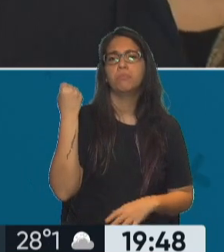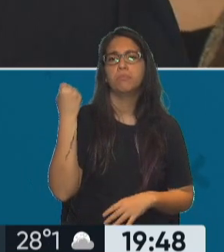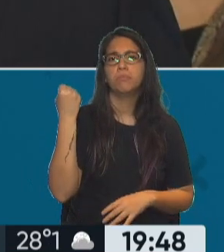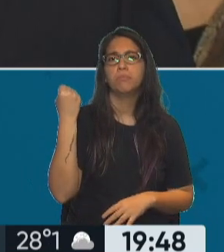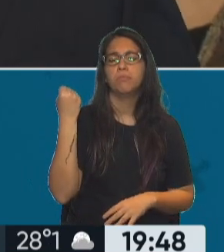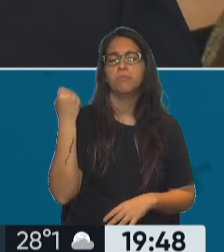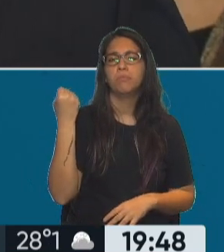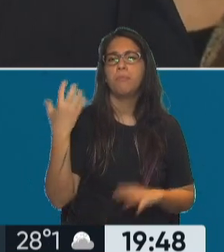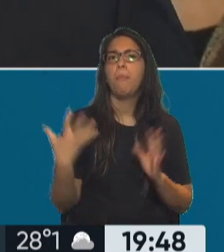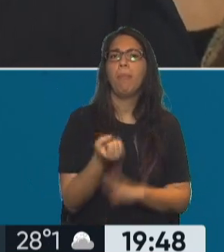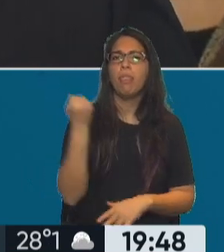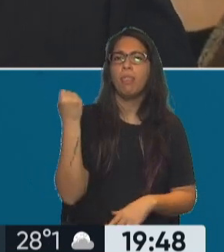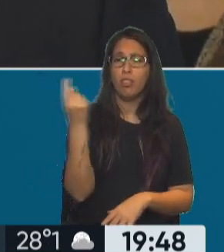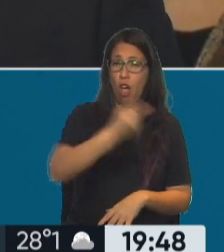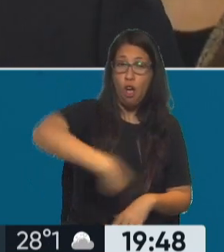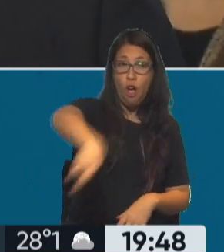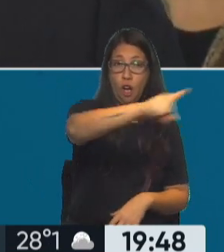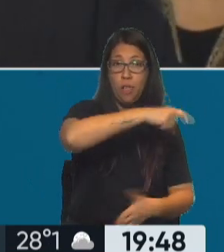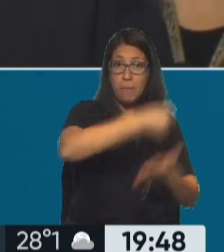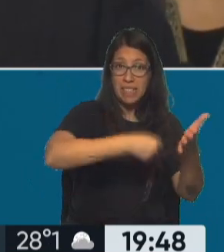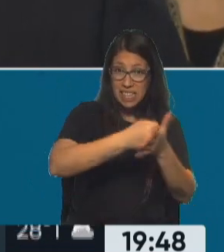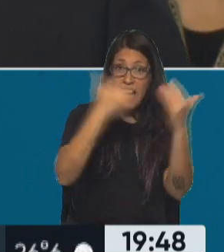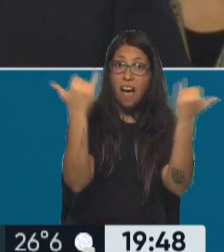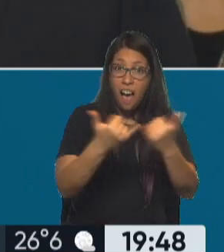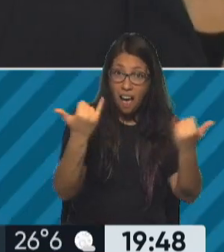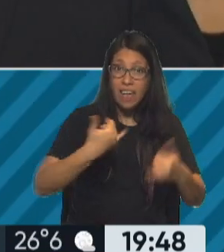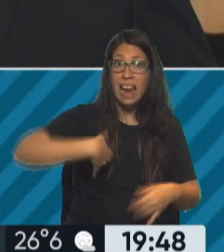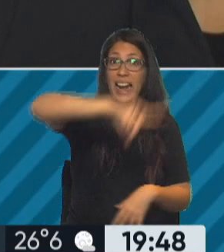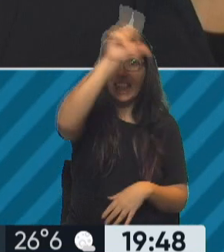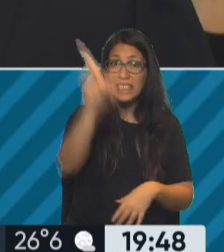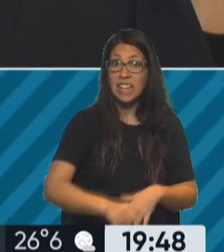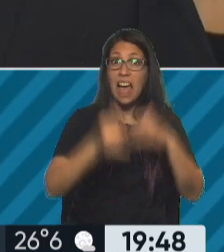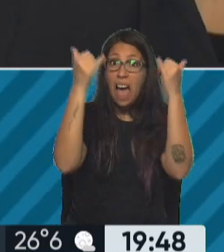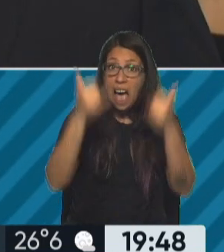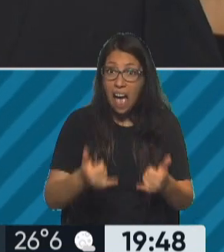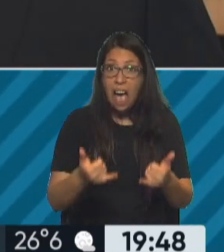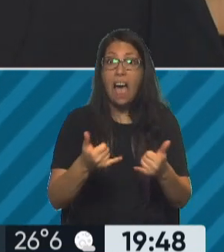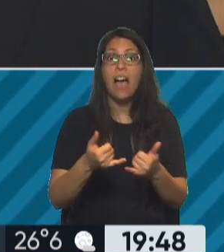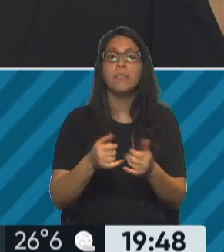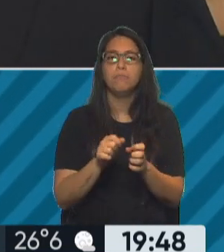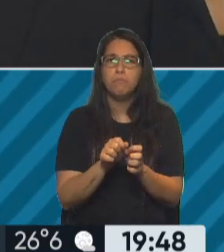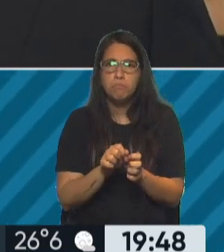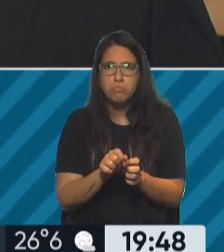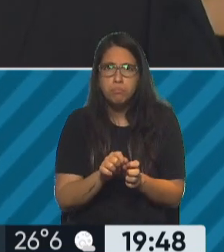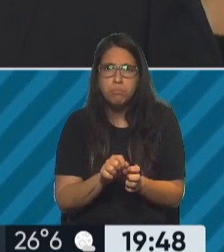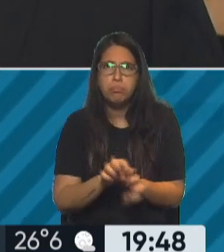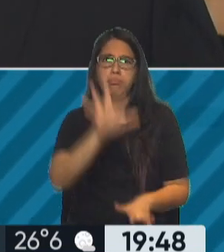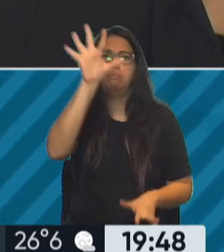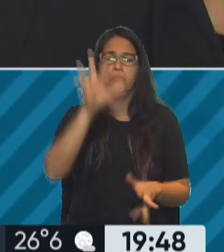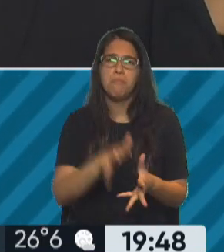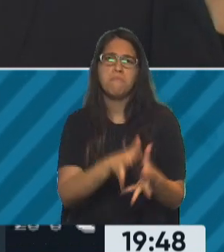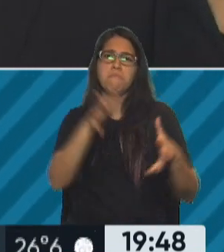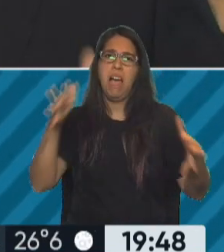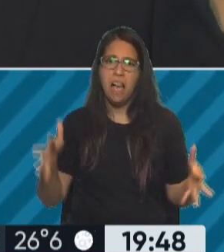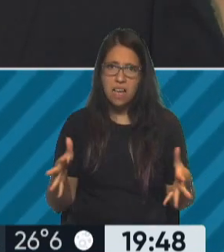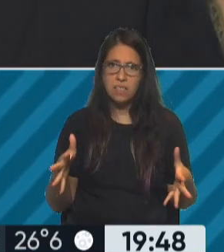lograr que toda esta militancia que tenemos a lo largo y ancho del país se despliegue, se intensifique, y